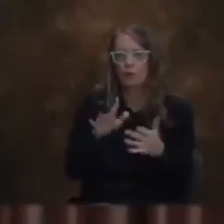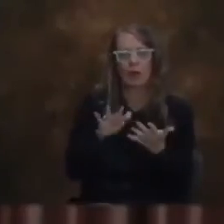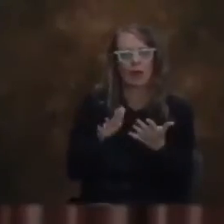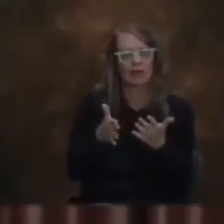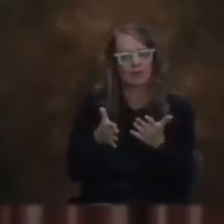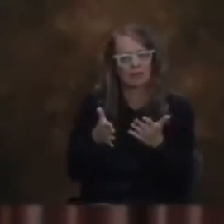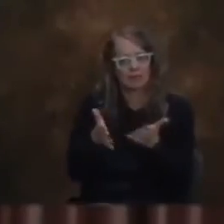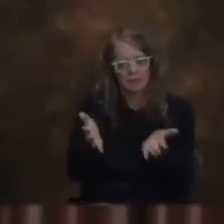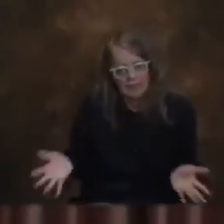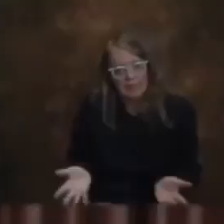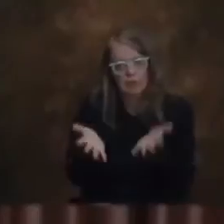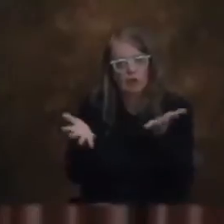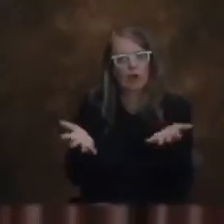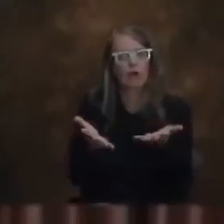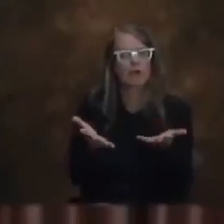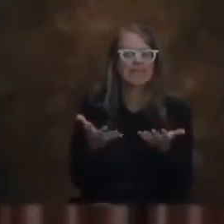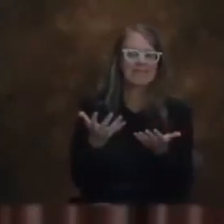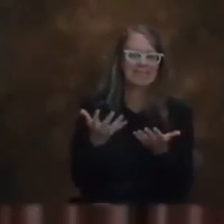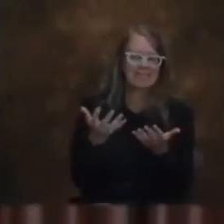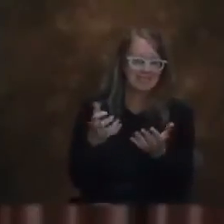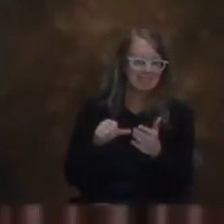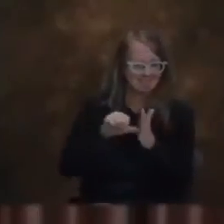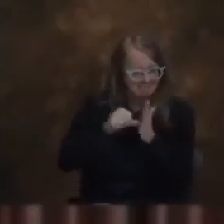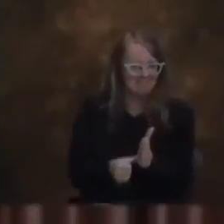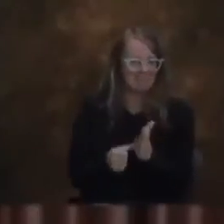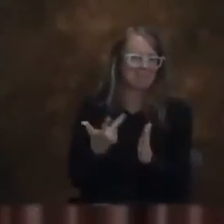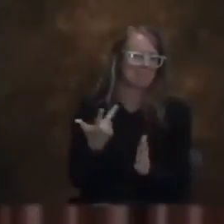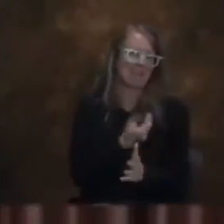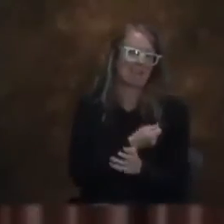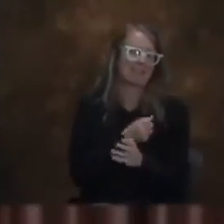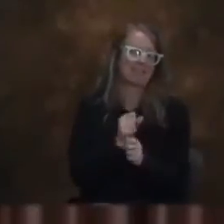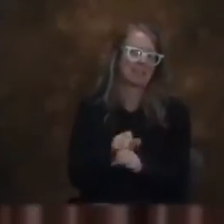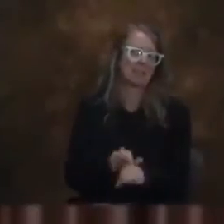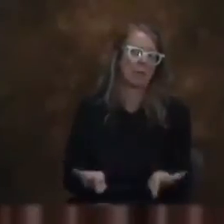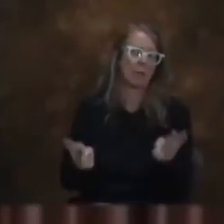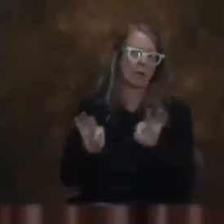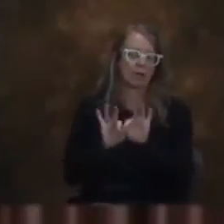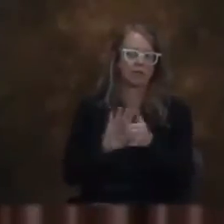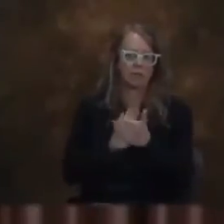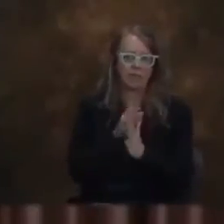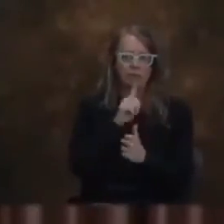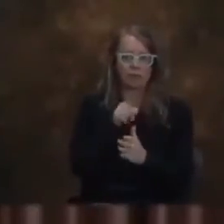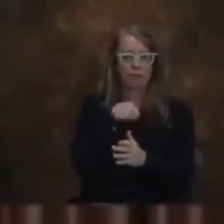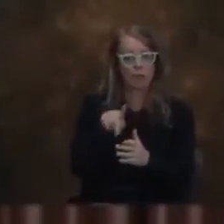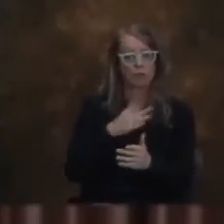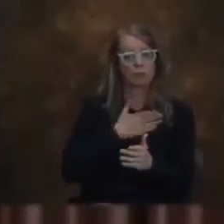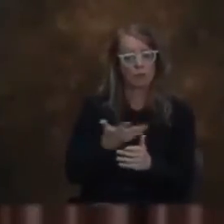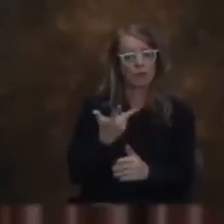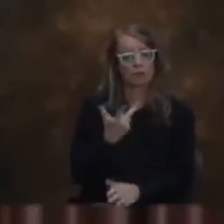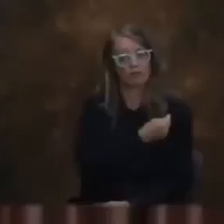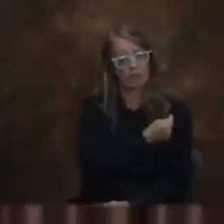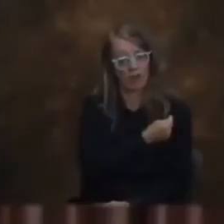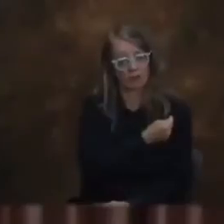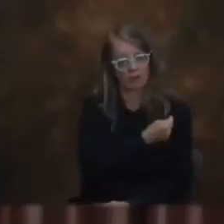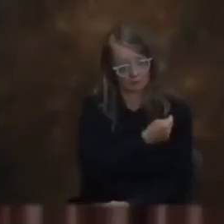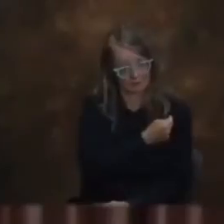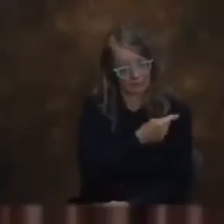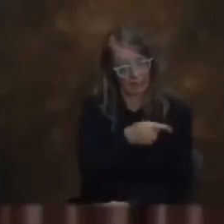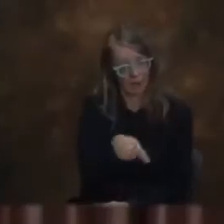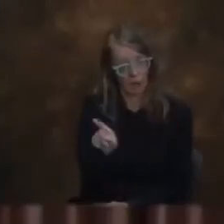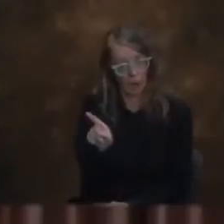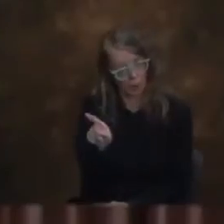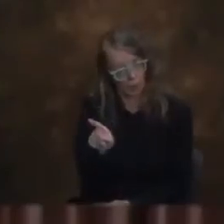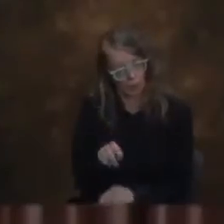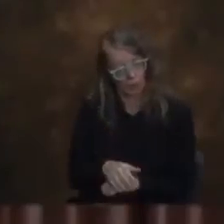la tasa de vacunación y asegurar todos y todos que están dispuestos a recibir la vacuna